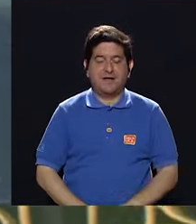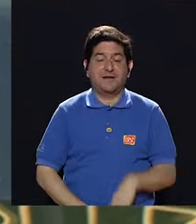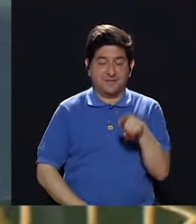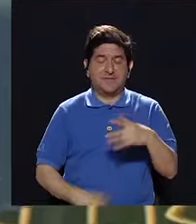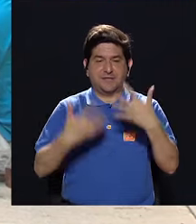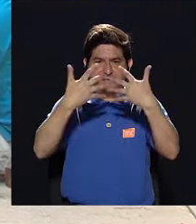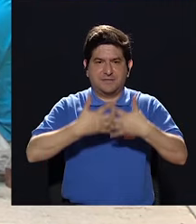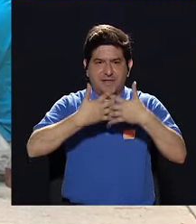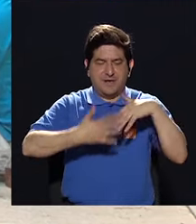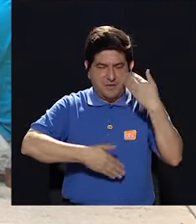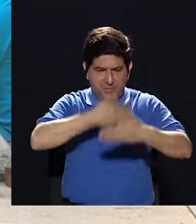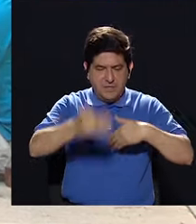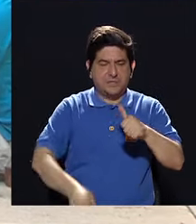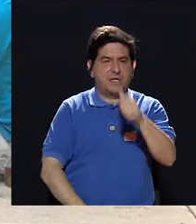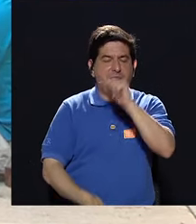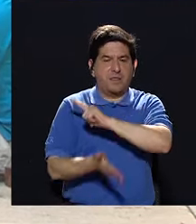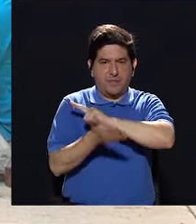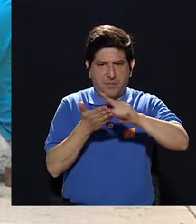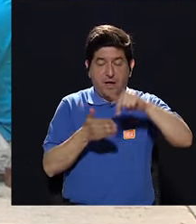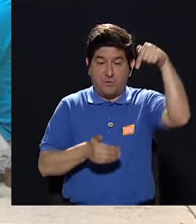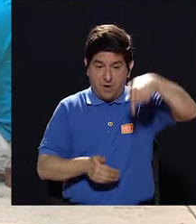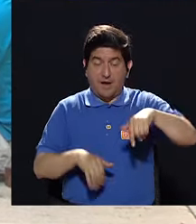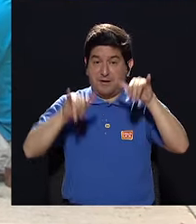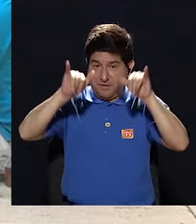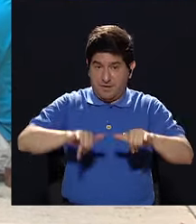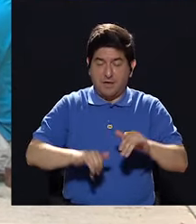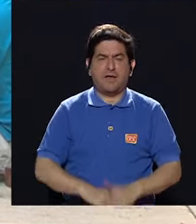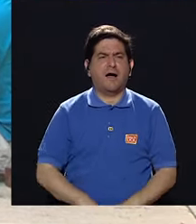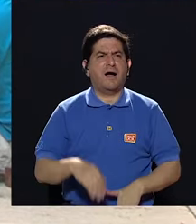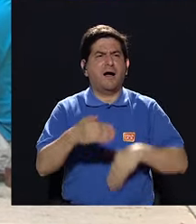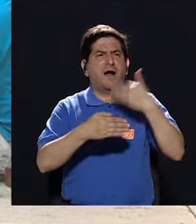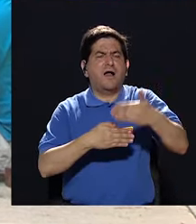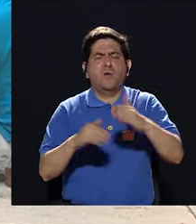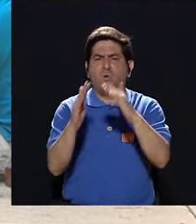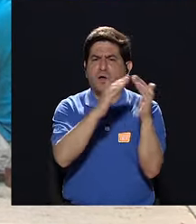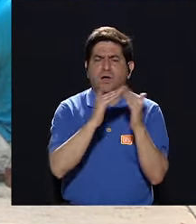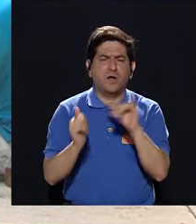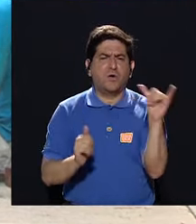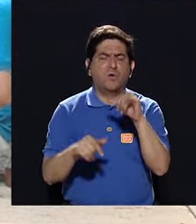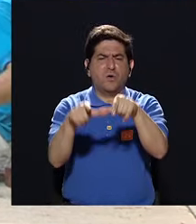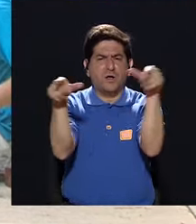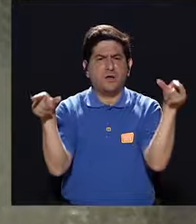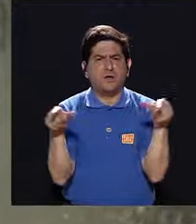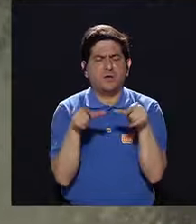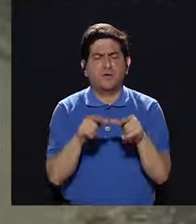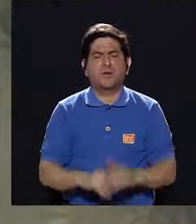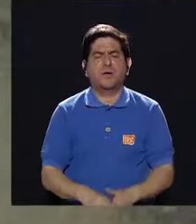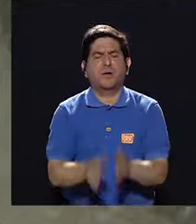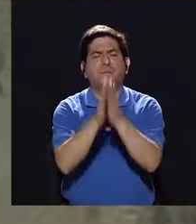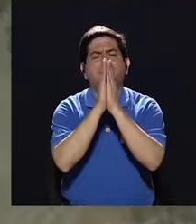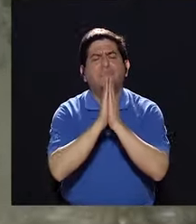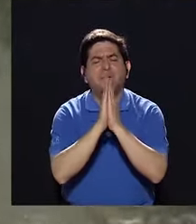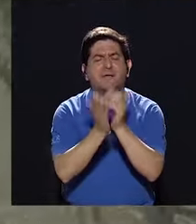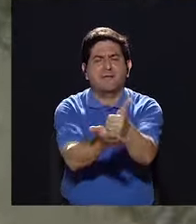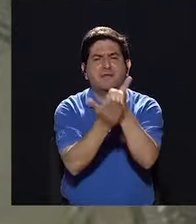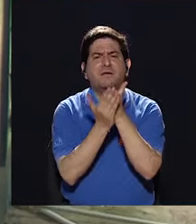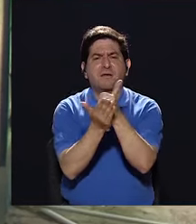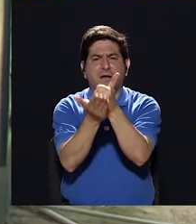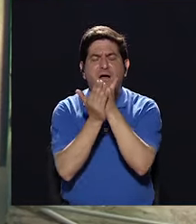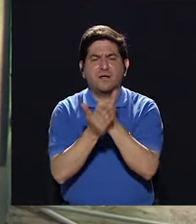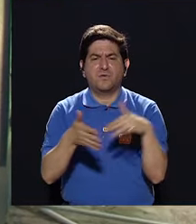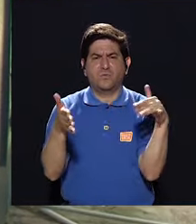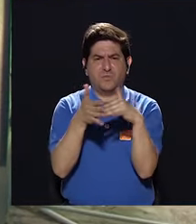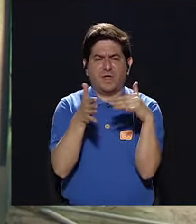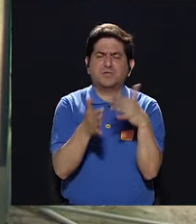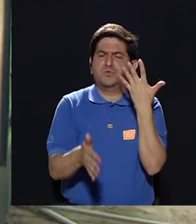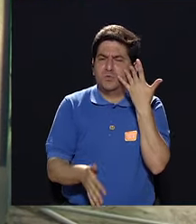planta potabilizadora donde estamos hoy, justamente sale la inquietud de otras comunidades de la zona solicitando colaboración para